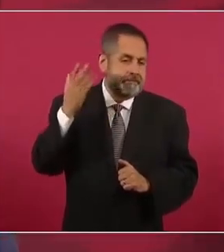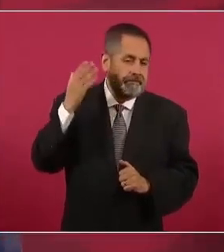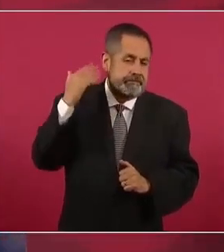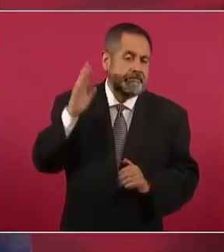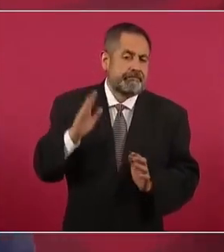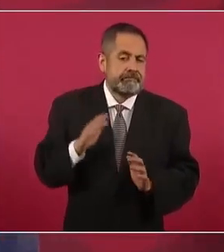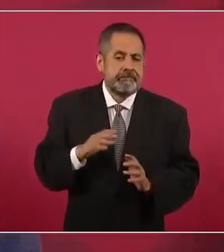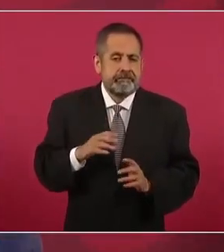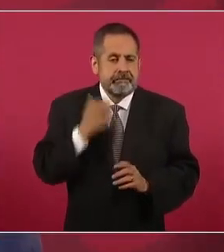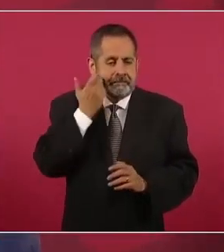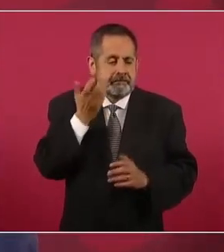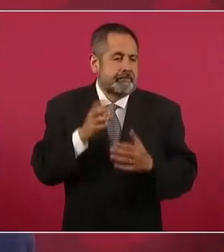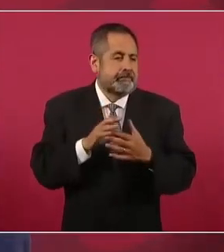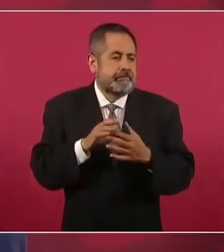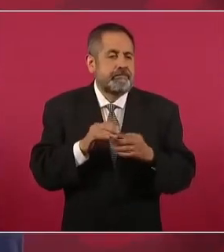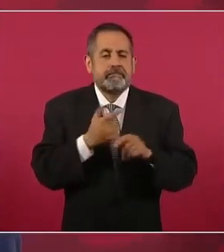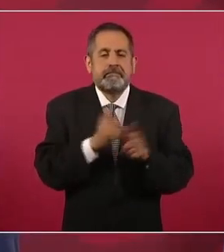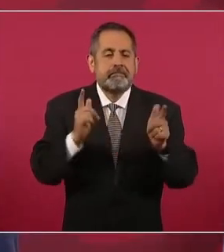querían